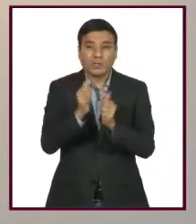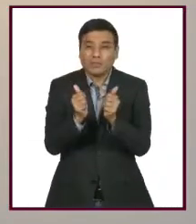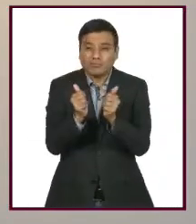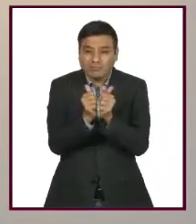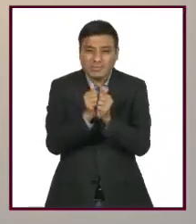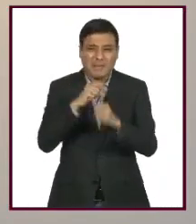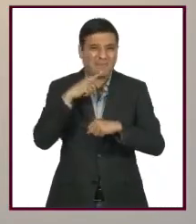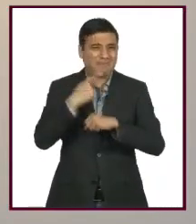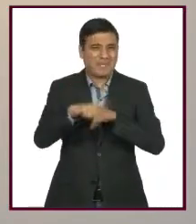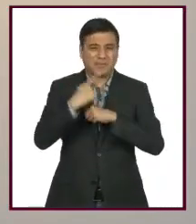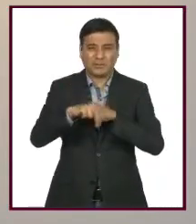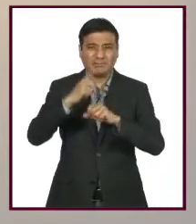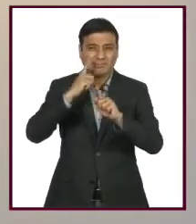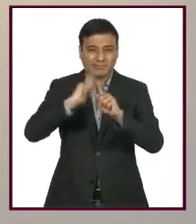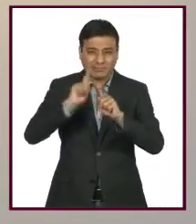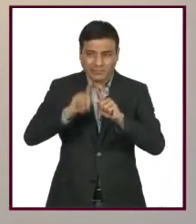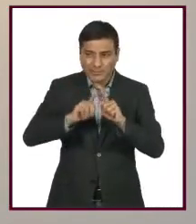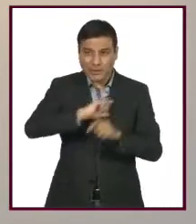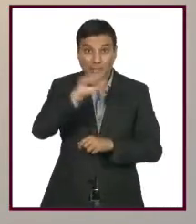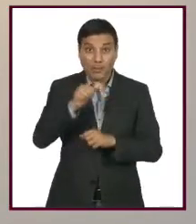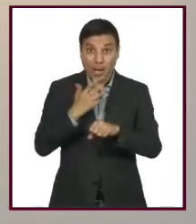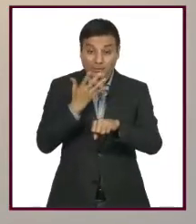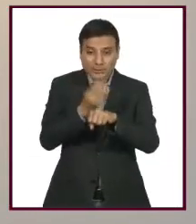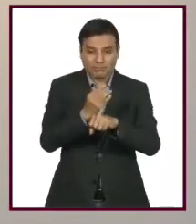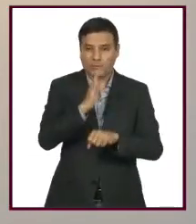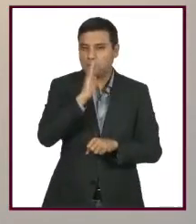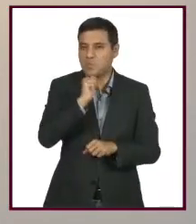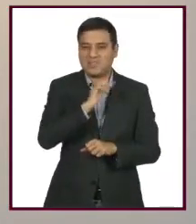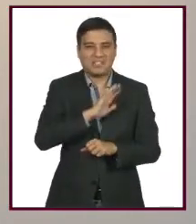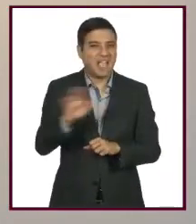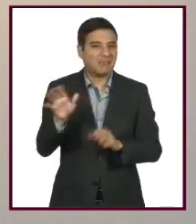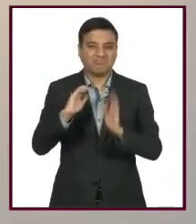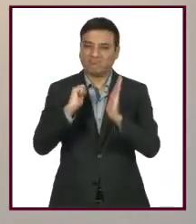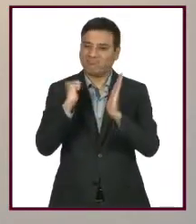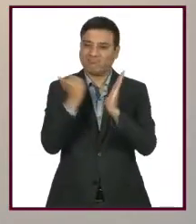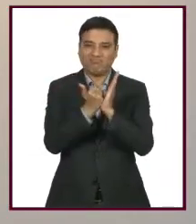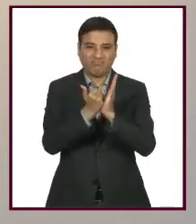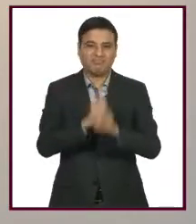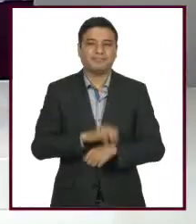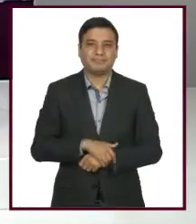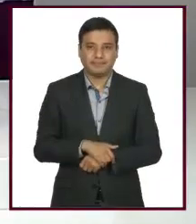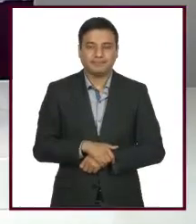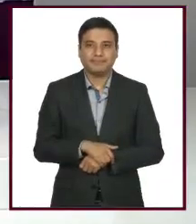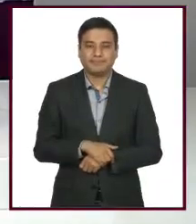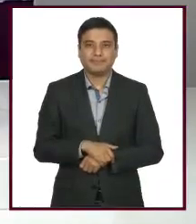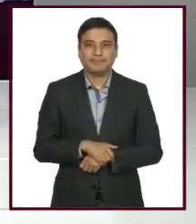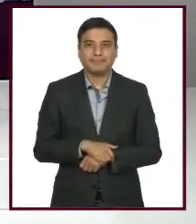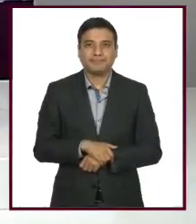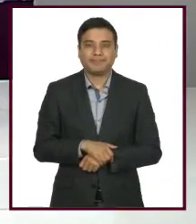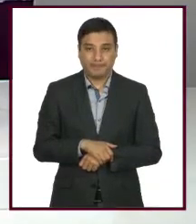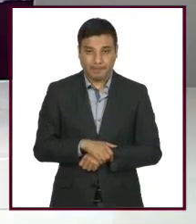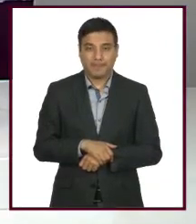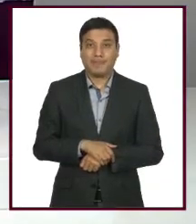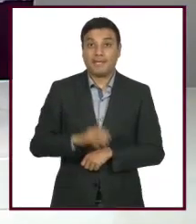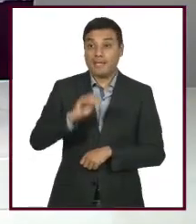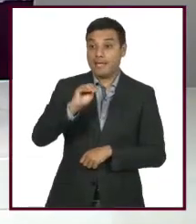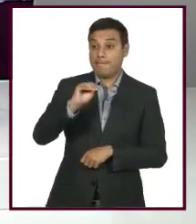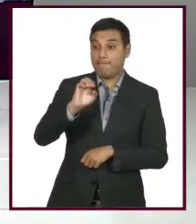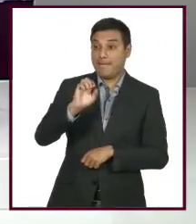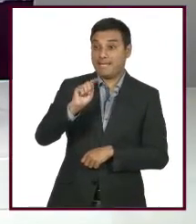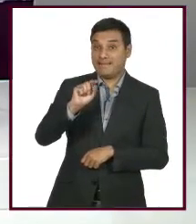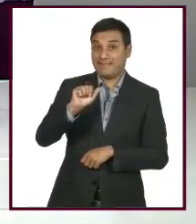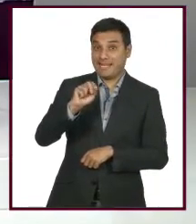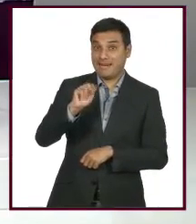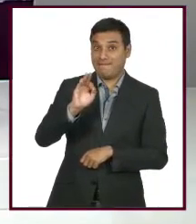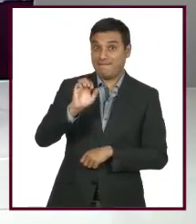tener efectos irreversibles a largo plazo y para su funcionalidad. Sí. ¿Las metanfetaminas tienen